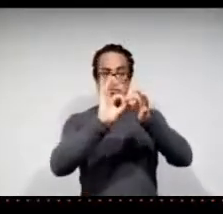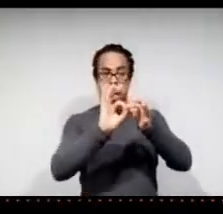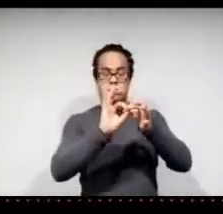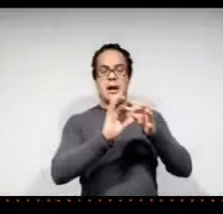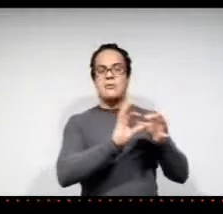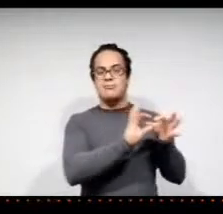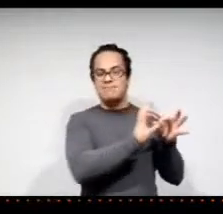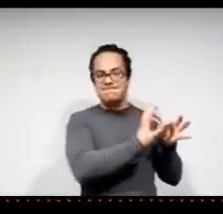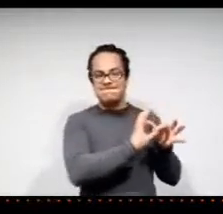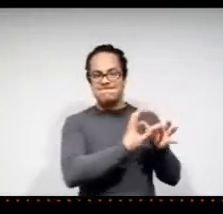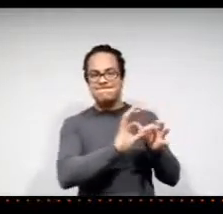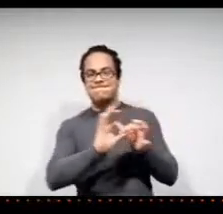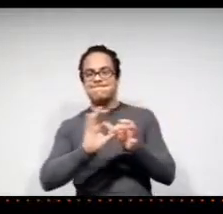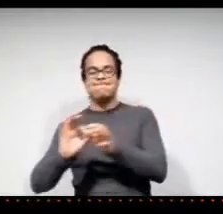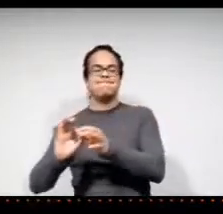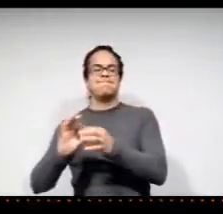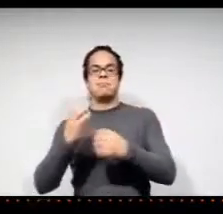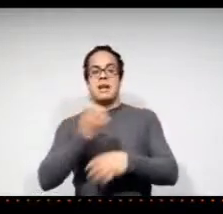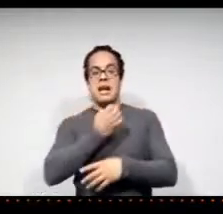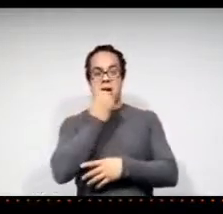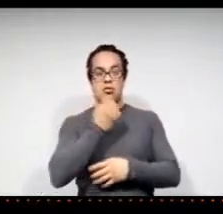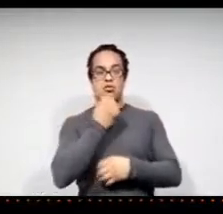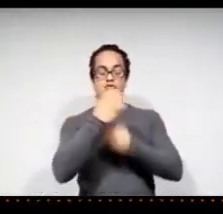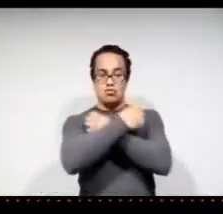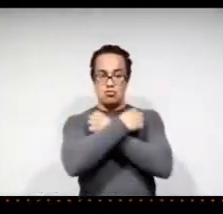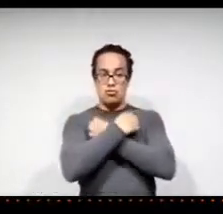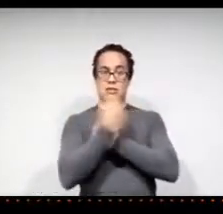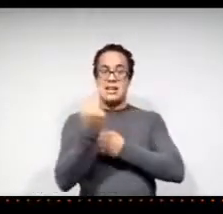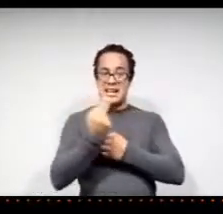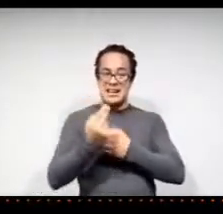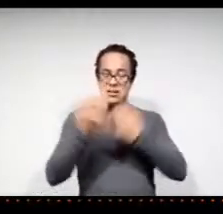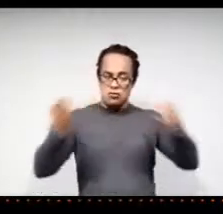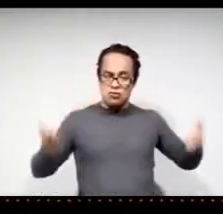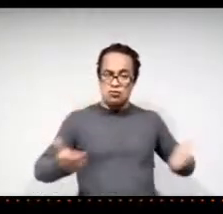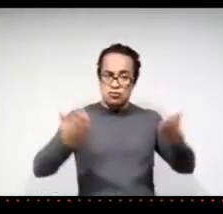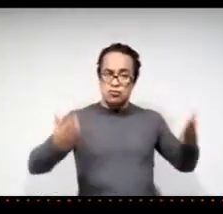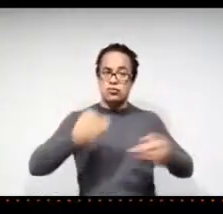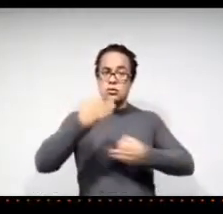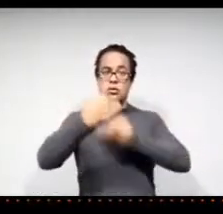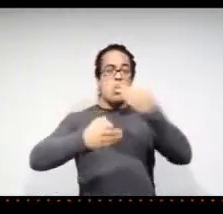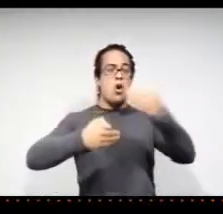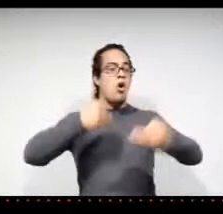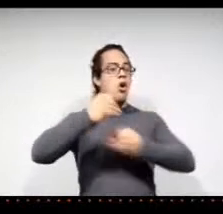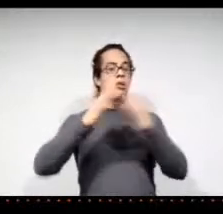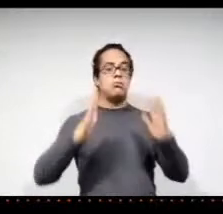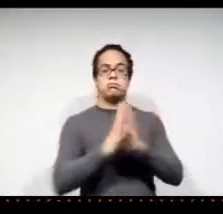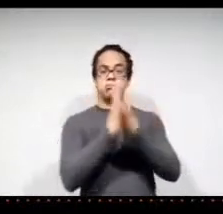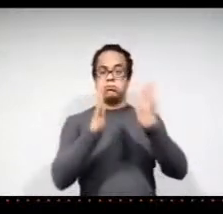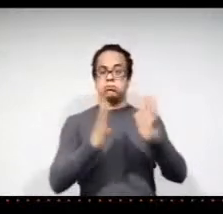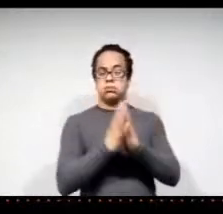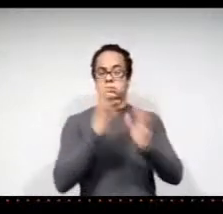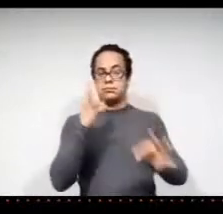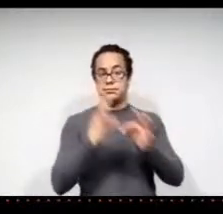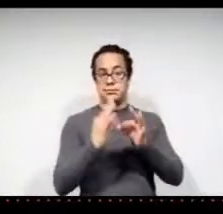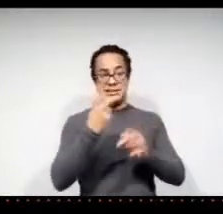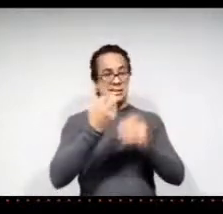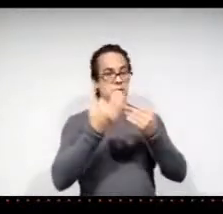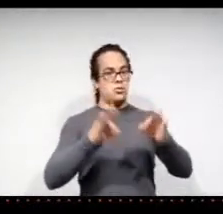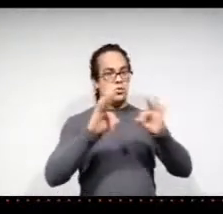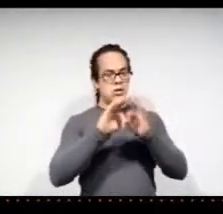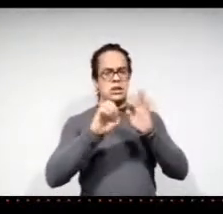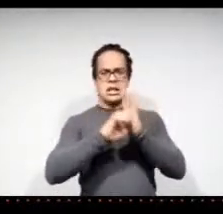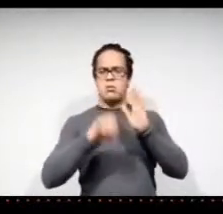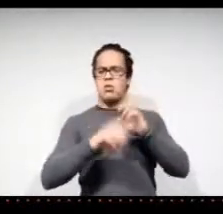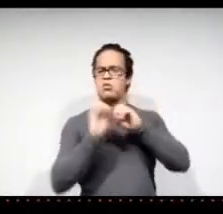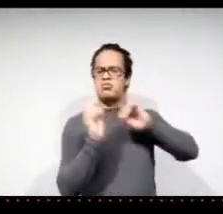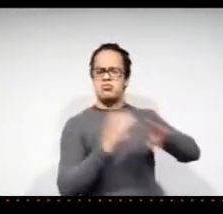trabajo educativo requiere la activación y la participación. Entonces, yo creo que uno de los puntos clave para dejar de lado